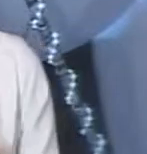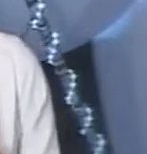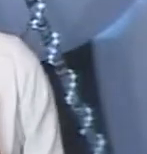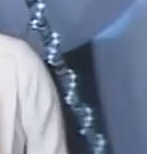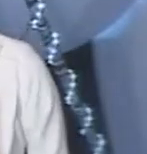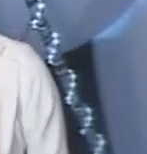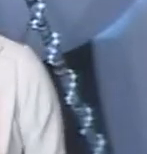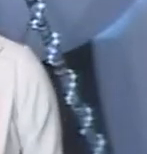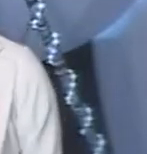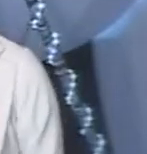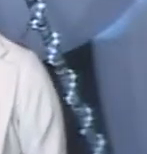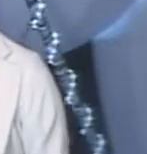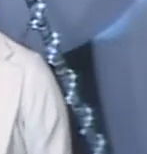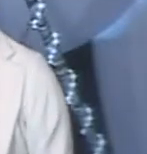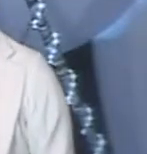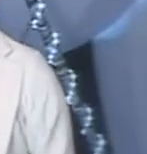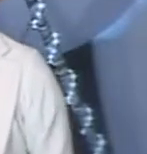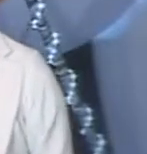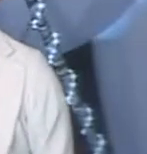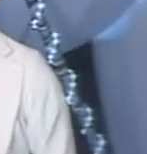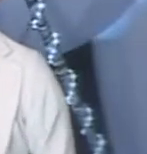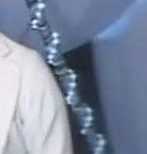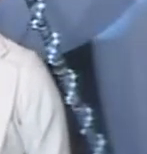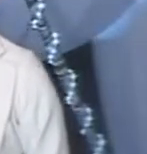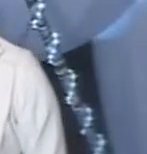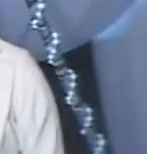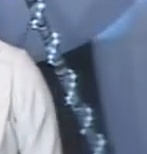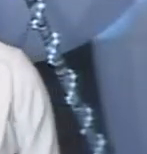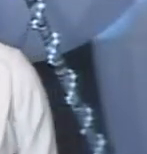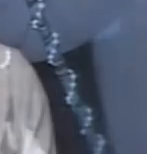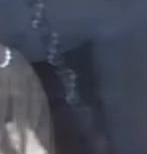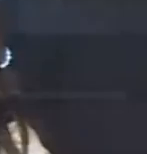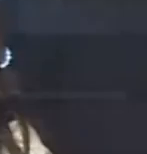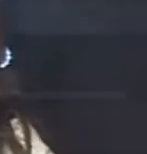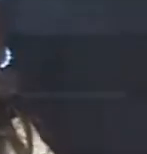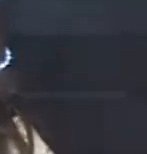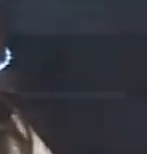En esta Navidad queremos que en cada familia haya un motivo para sonreír.